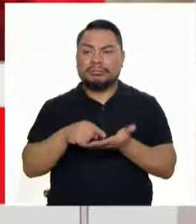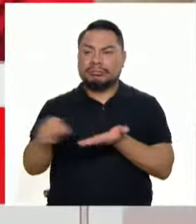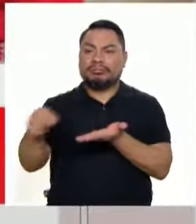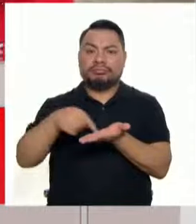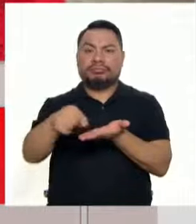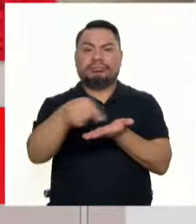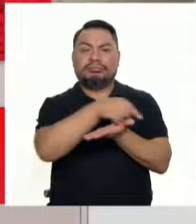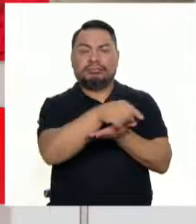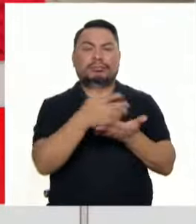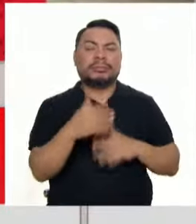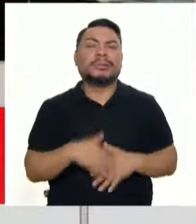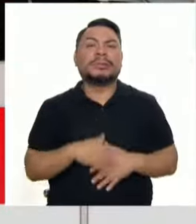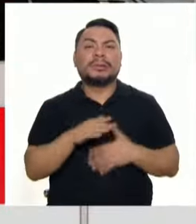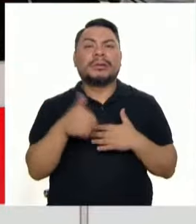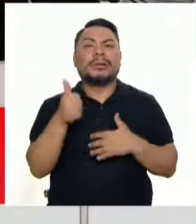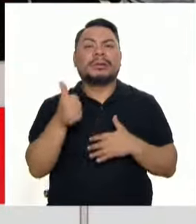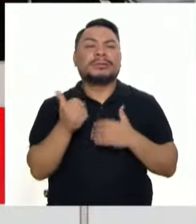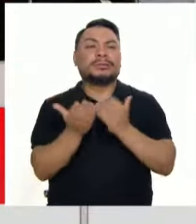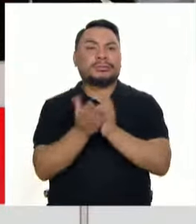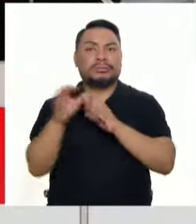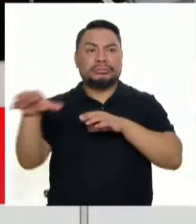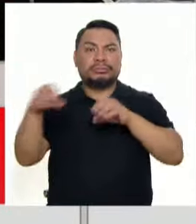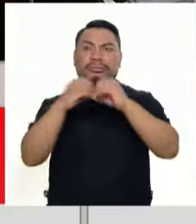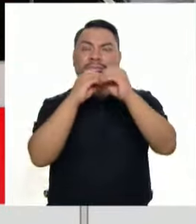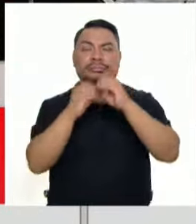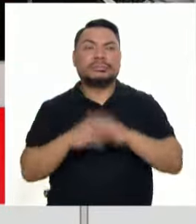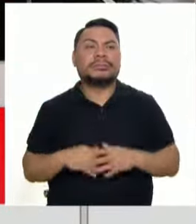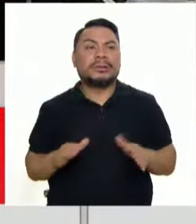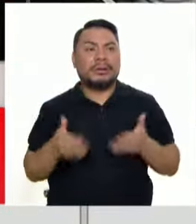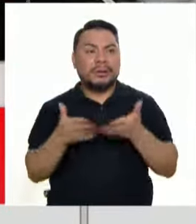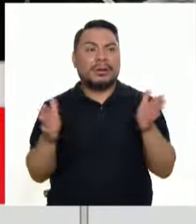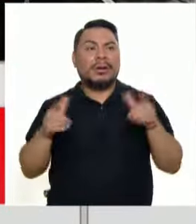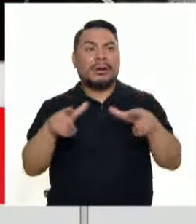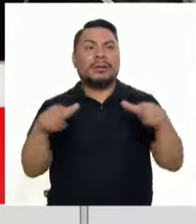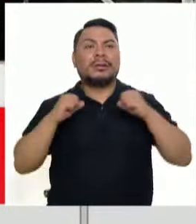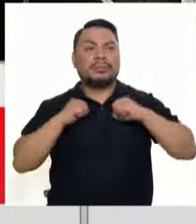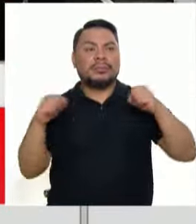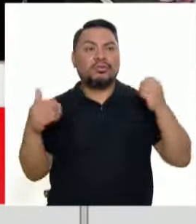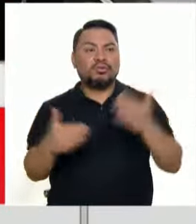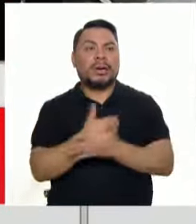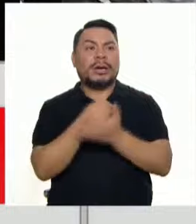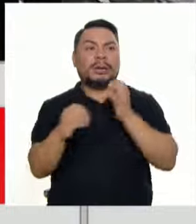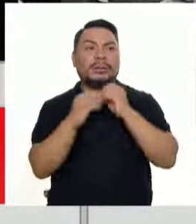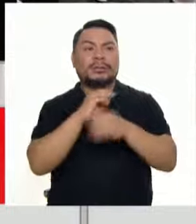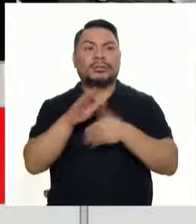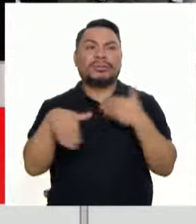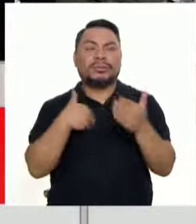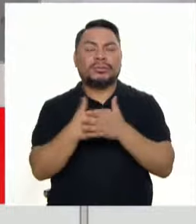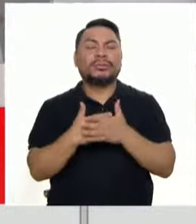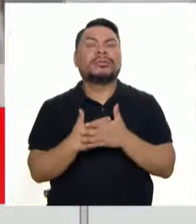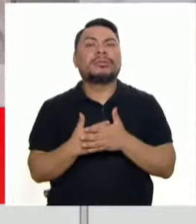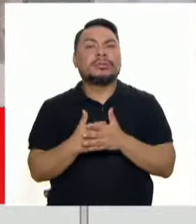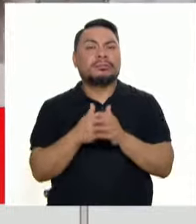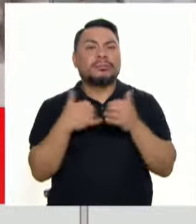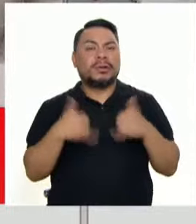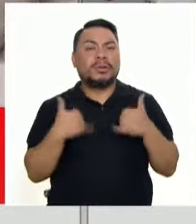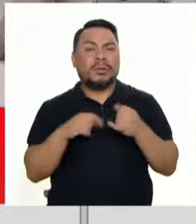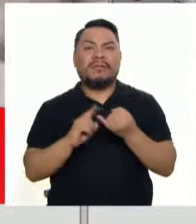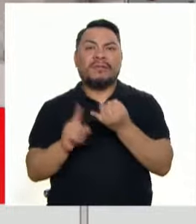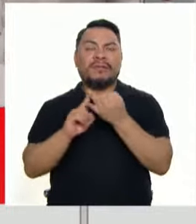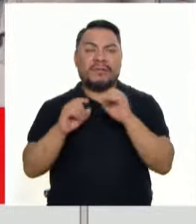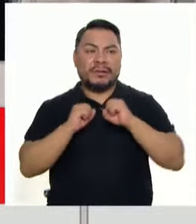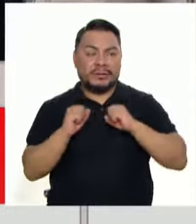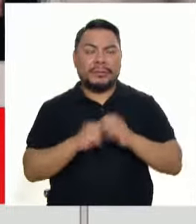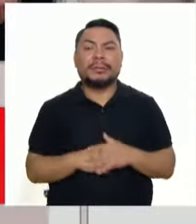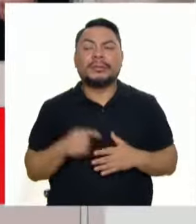distribuyen casi en 10 instituciones educativas, se van a habilitar escenarios deportivos para todas las disciplinas y sobre todo la vía